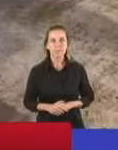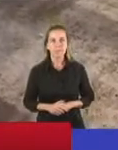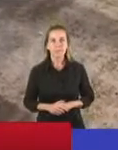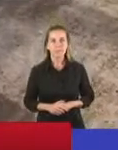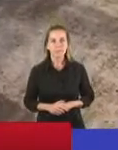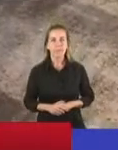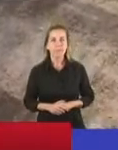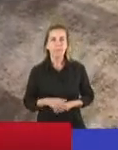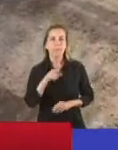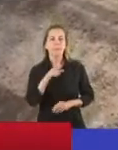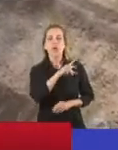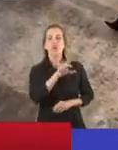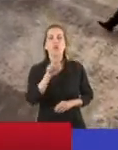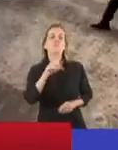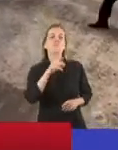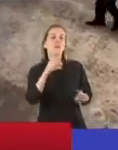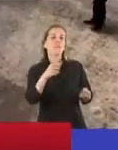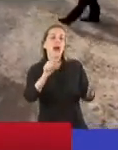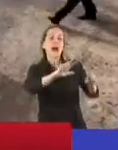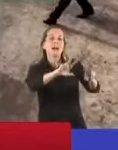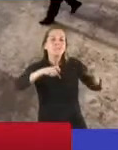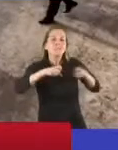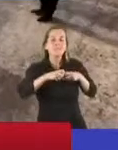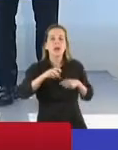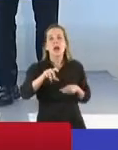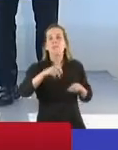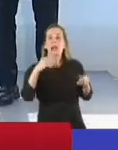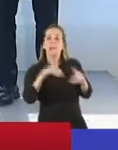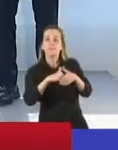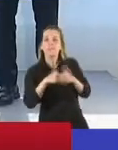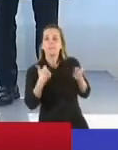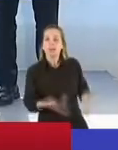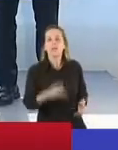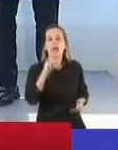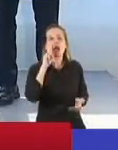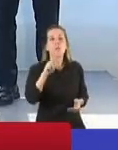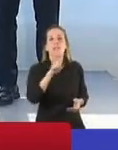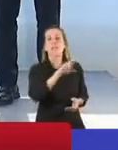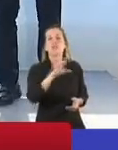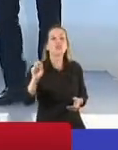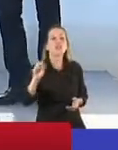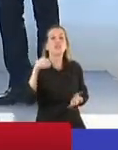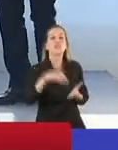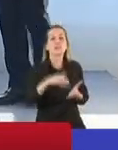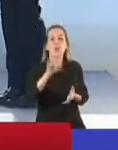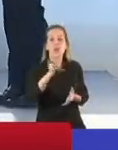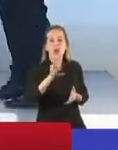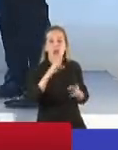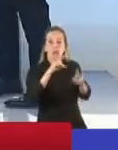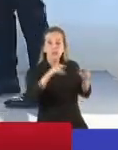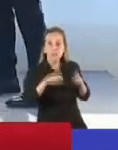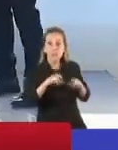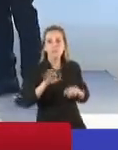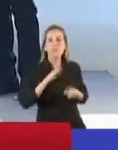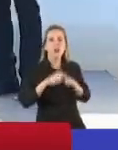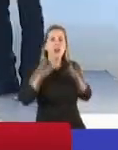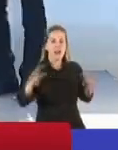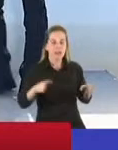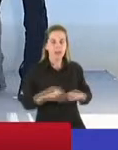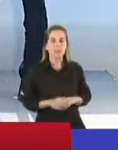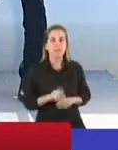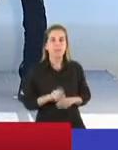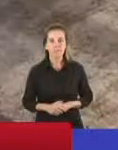No, esta no es la... Bueno. La que usa el canal. Está bien. El canal de Cristina sin